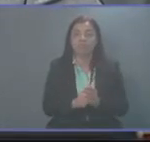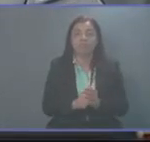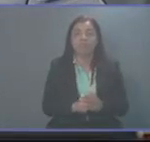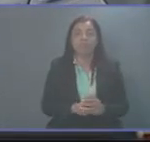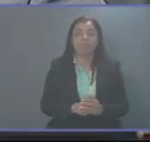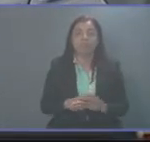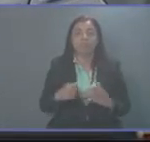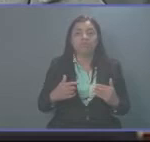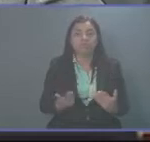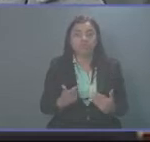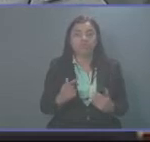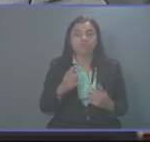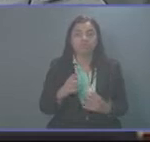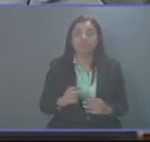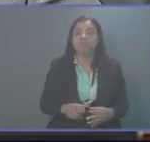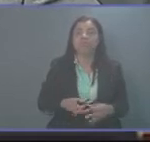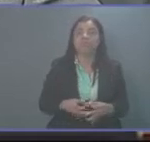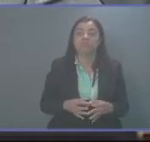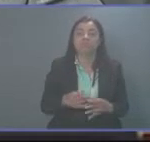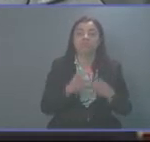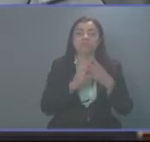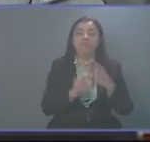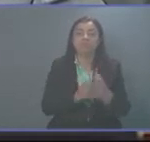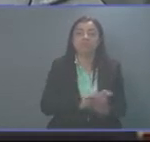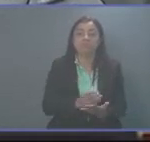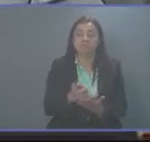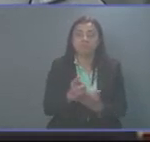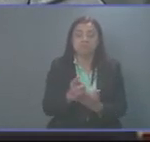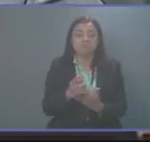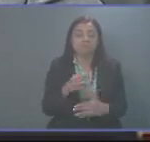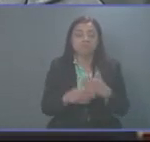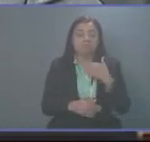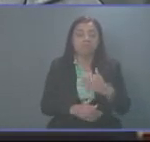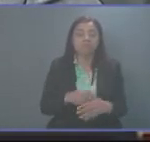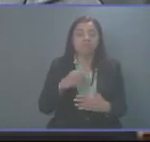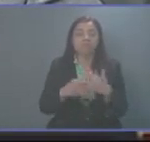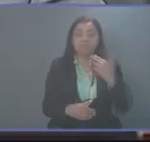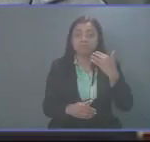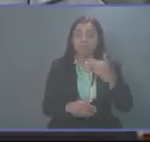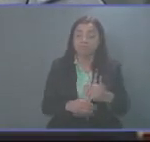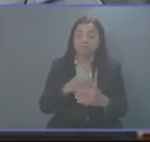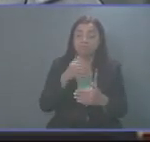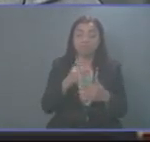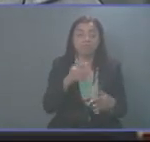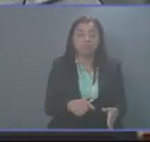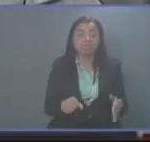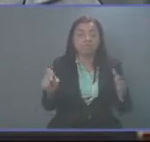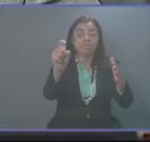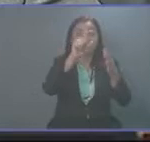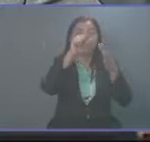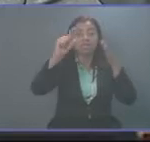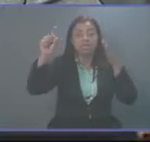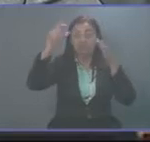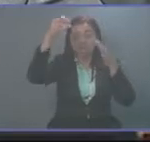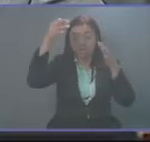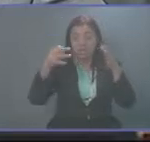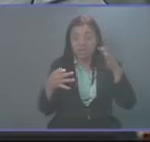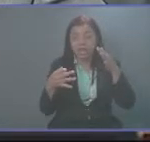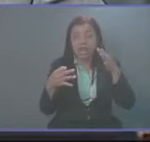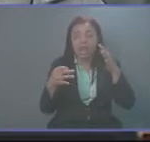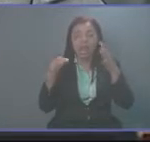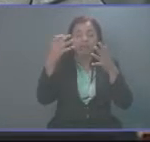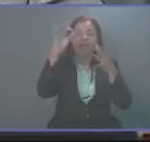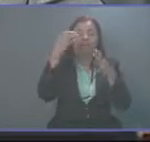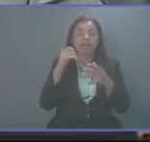habido una franca violación al procedimiento institucional. Esto no